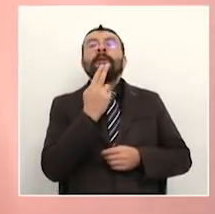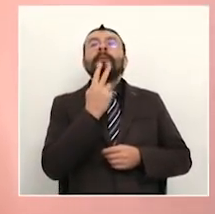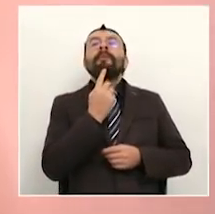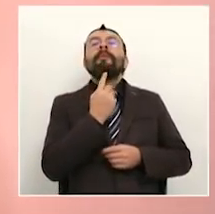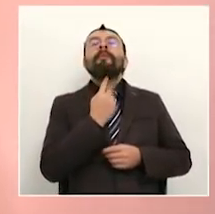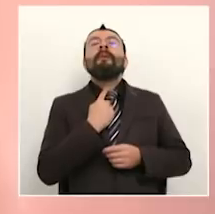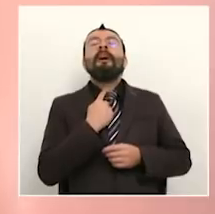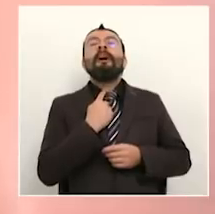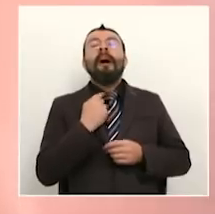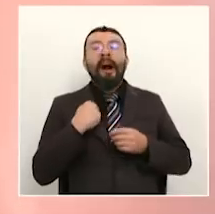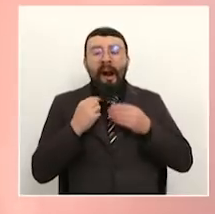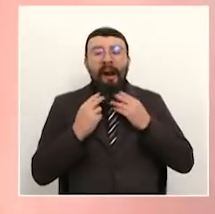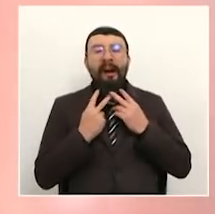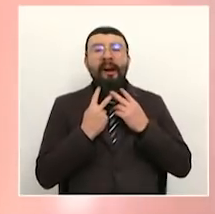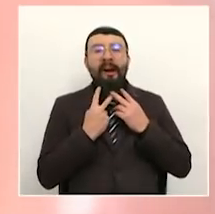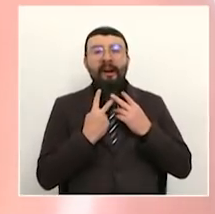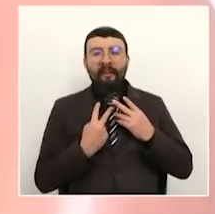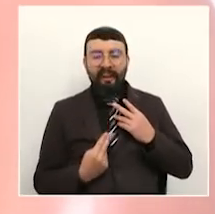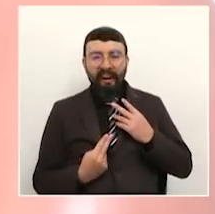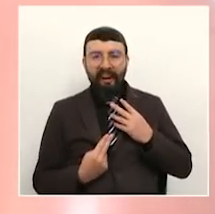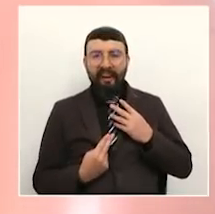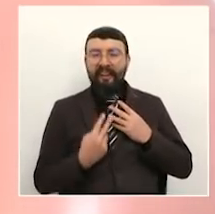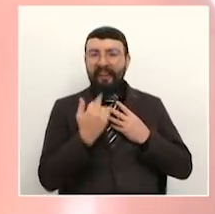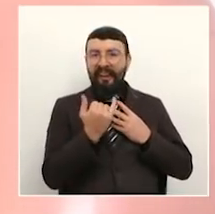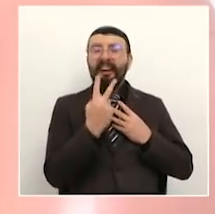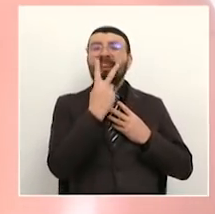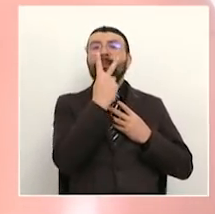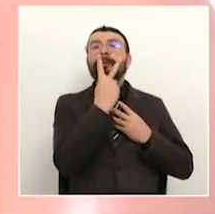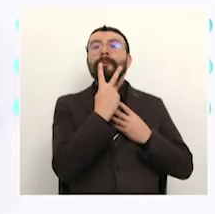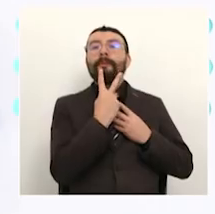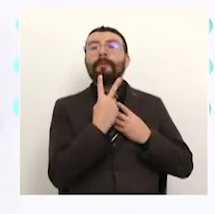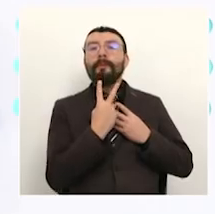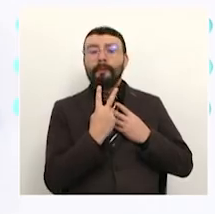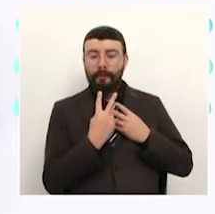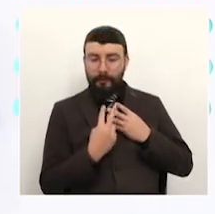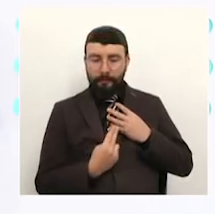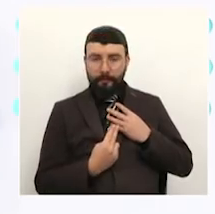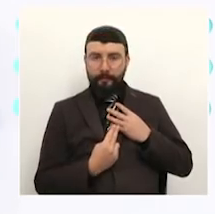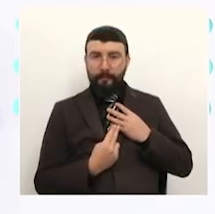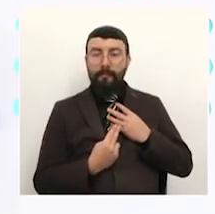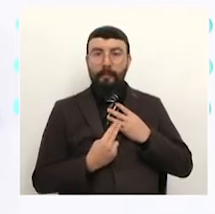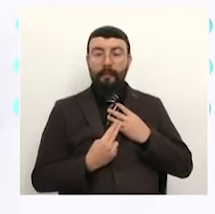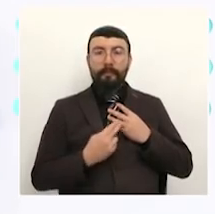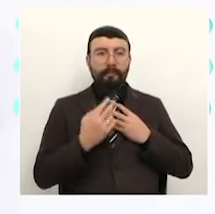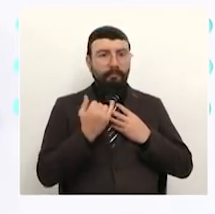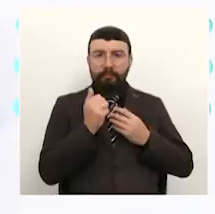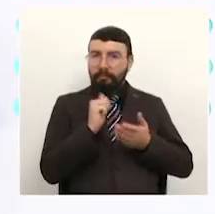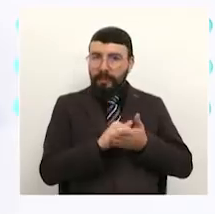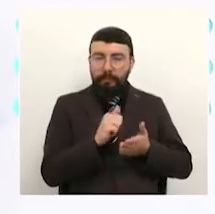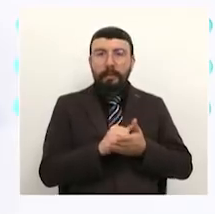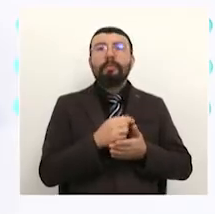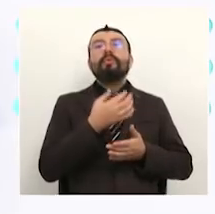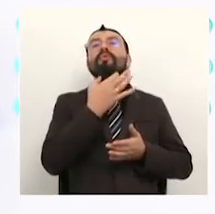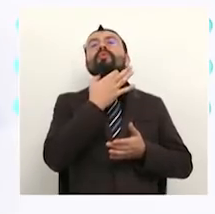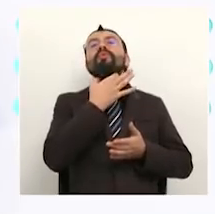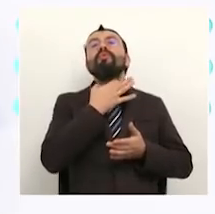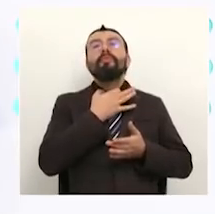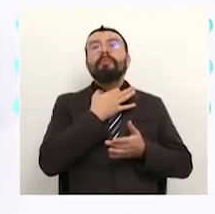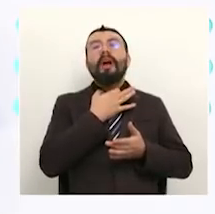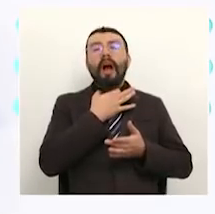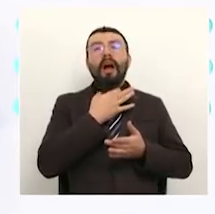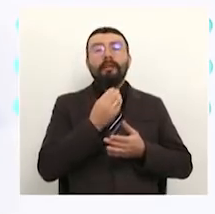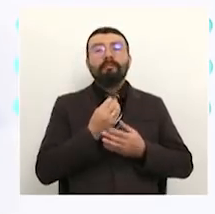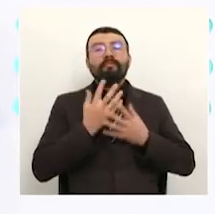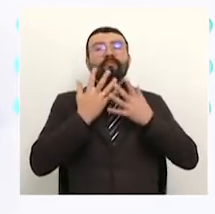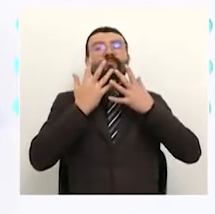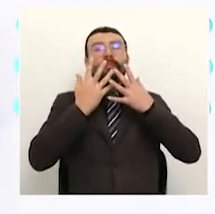hay una parte de esta vía que se comparte osea respiramos y comemos por la misma línea en ese sentido